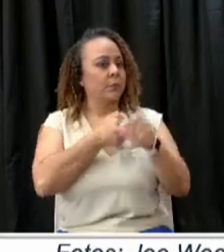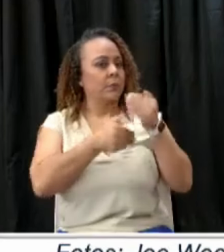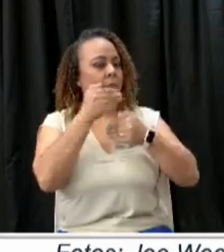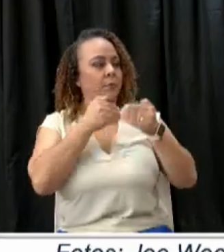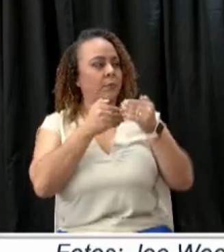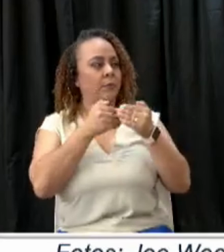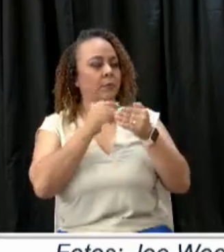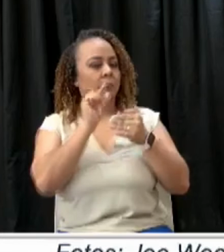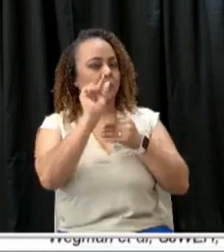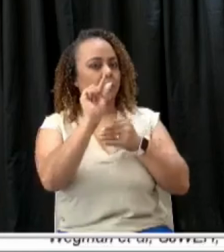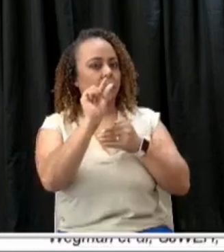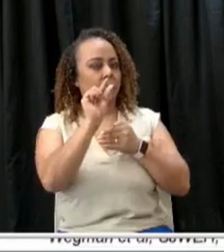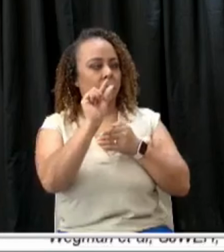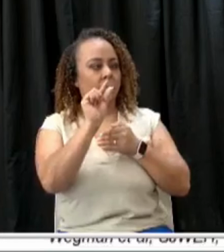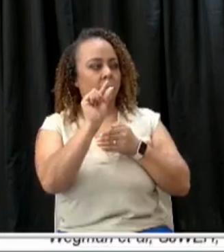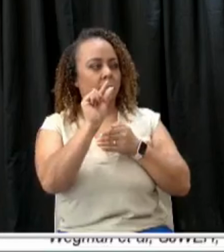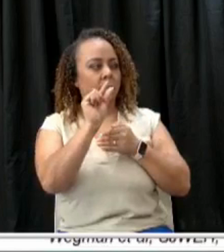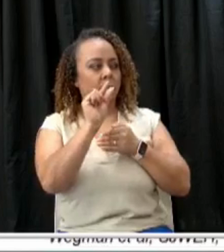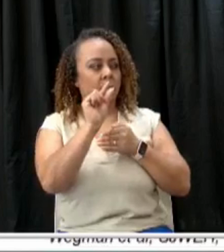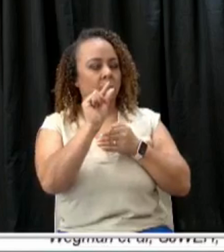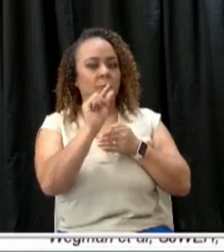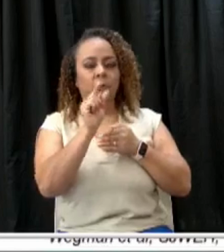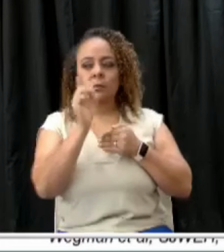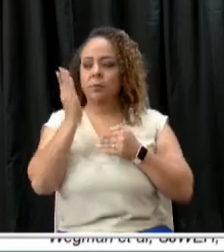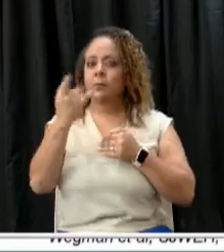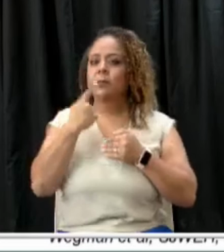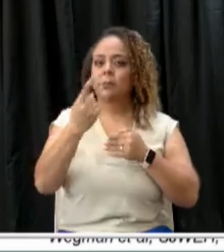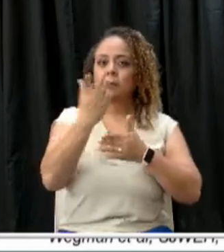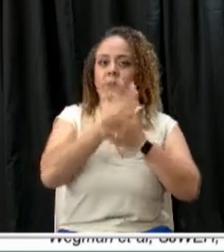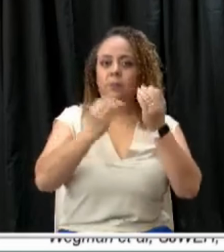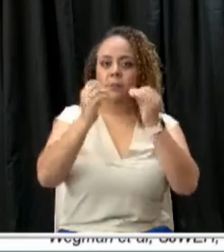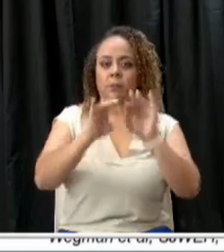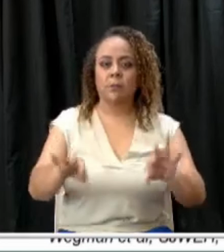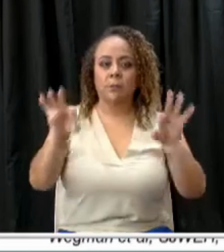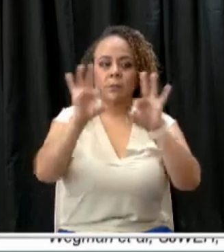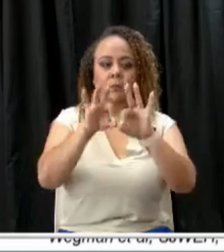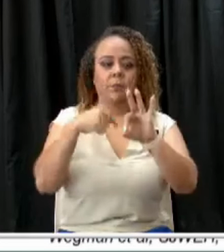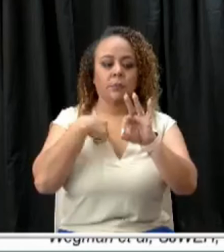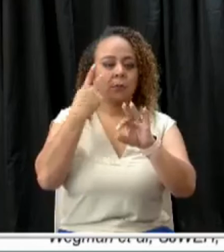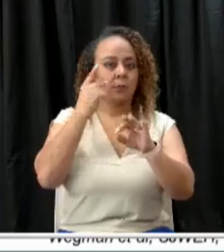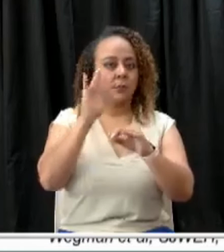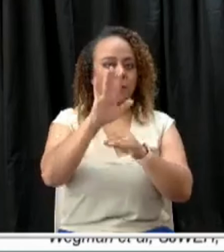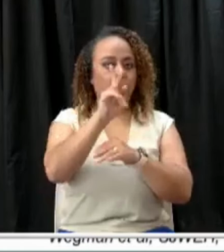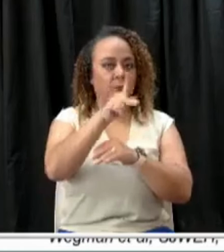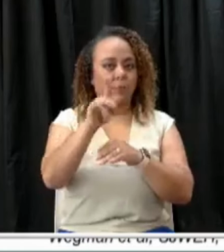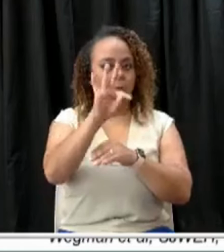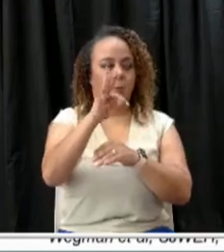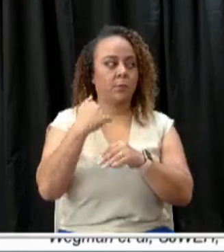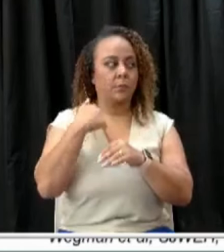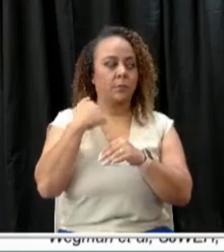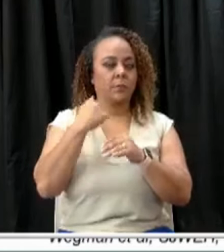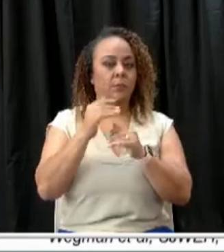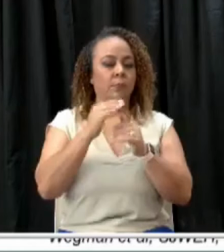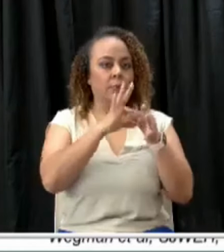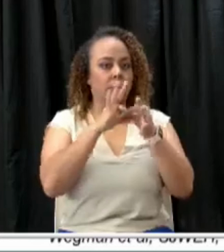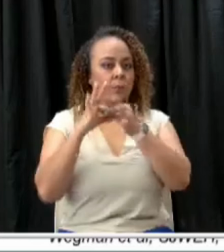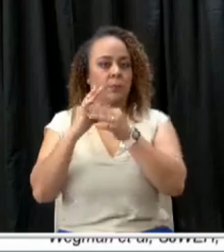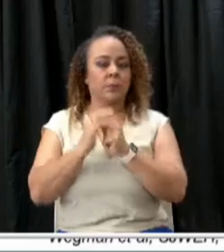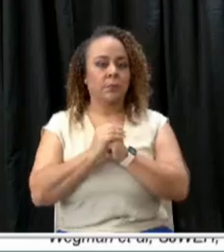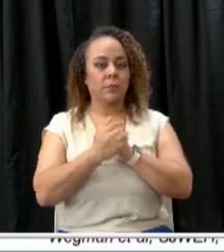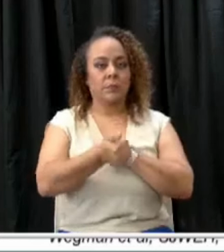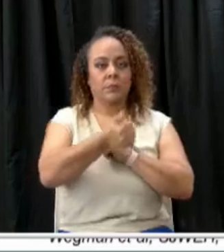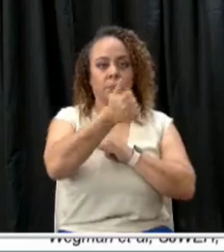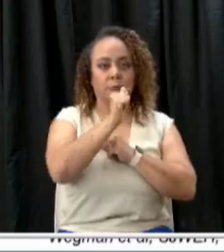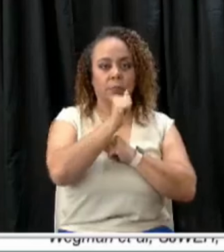devolver al anterior un segundito. Ahí nos dices algo muy importante que estoy viendo en tu presentación, que tiene un hilo conductor: